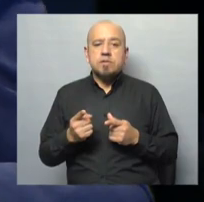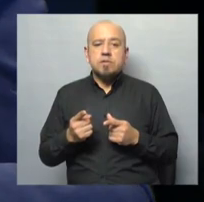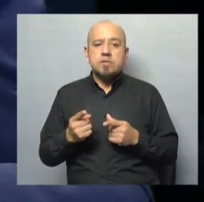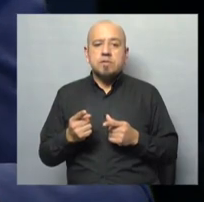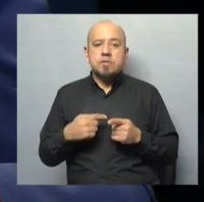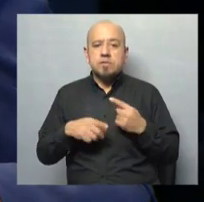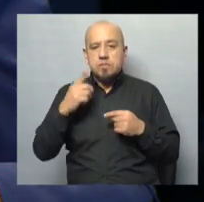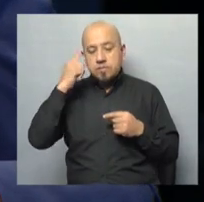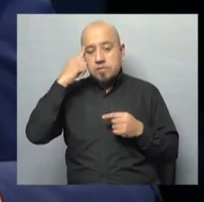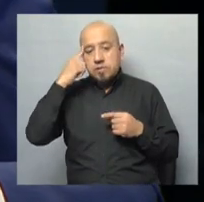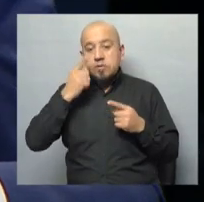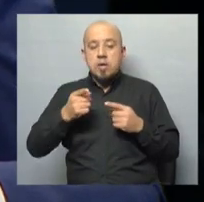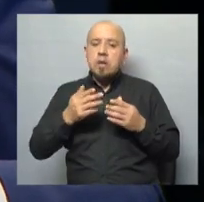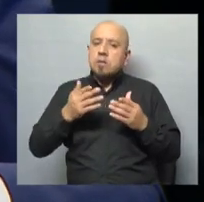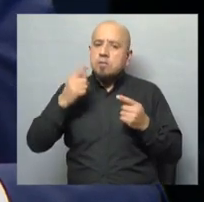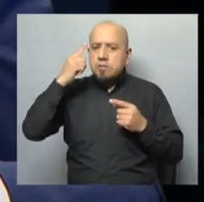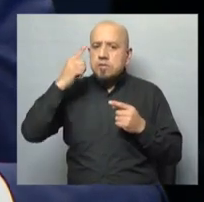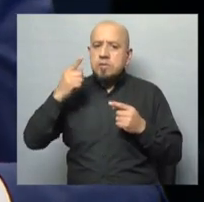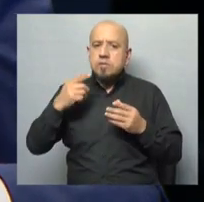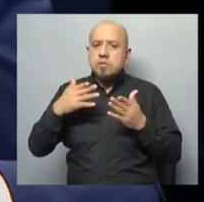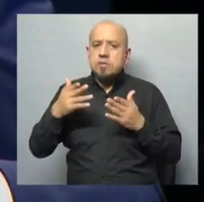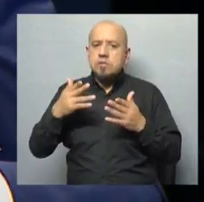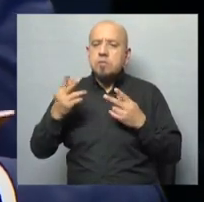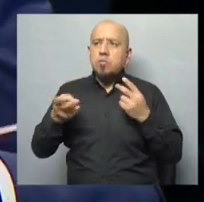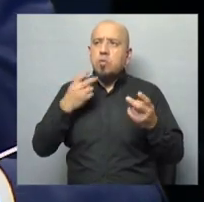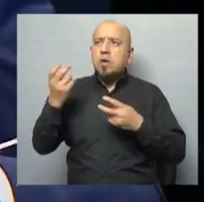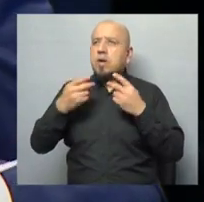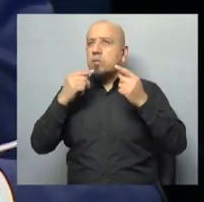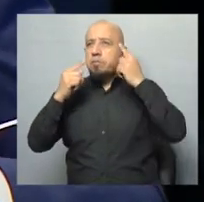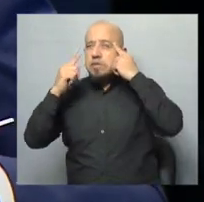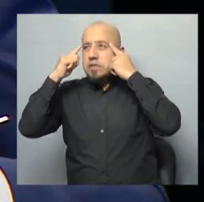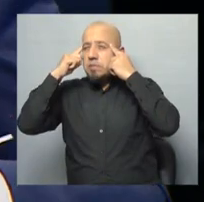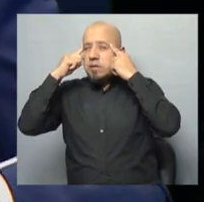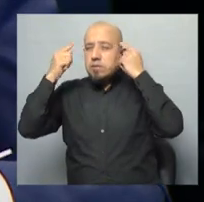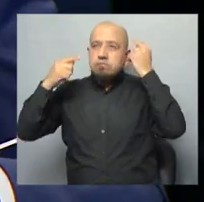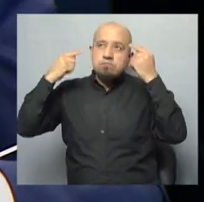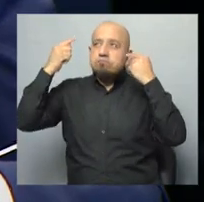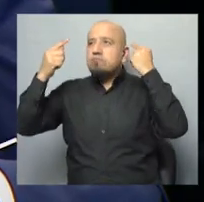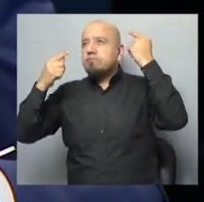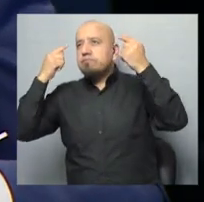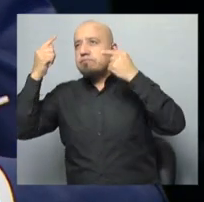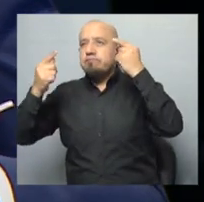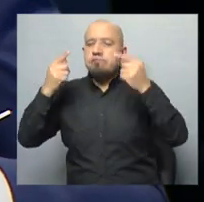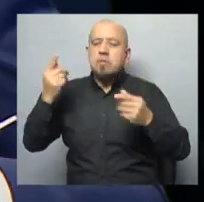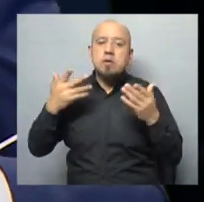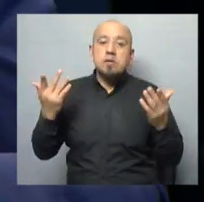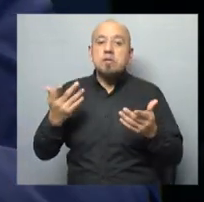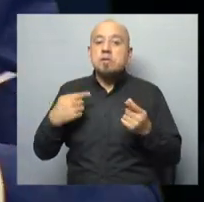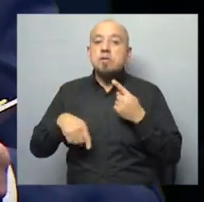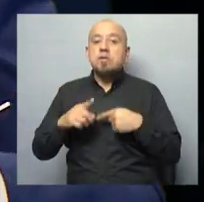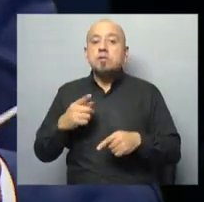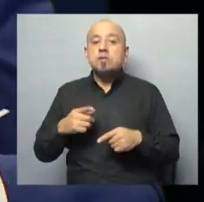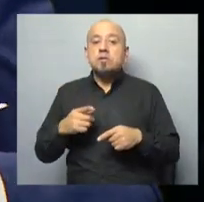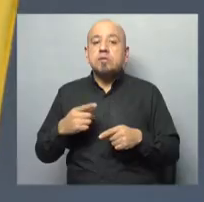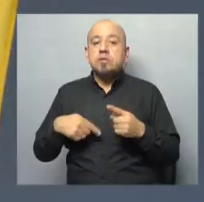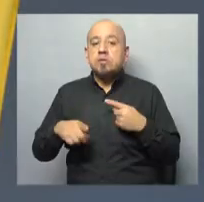pensar es decir buscar en el pensamiento de repente el encontrar las cosas y el